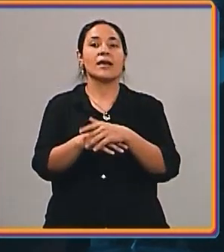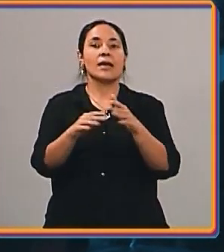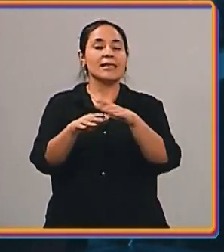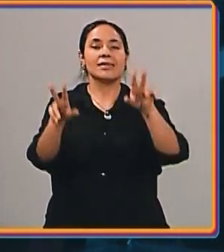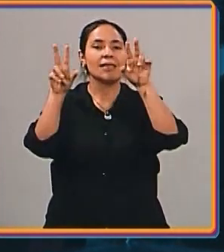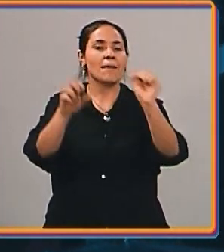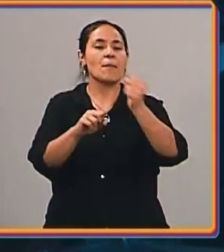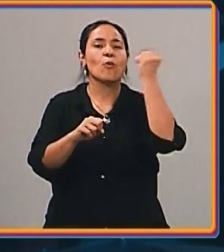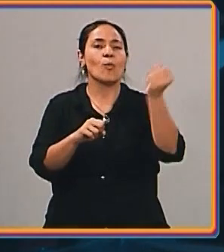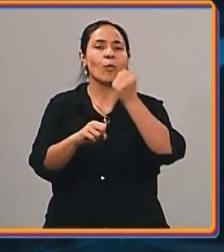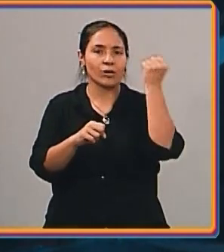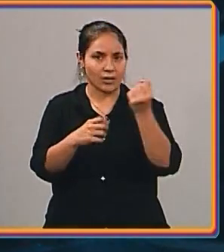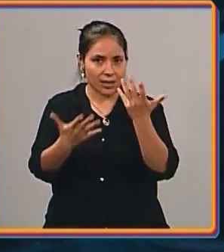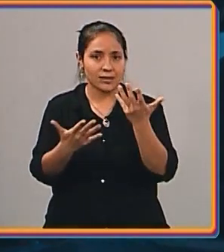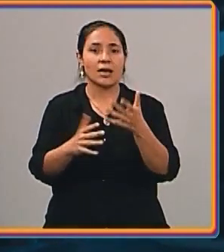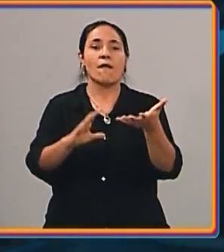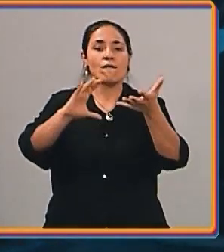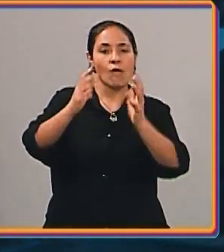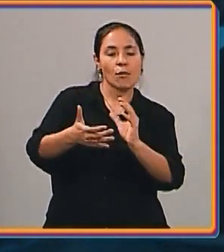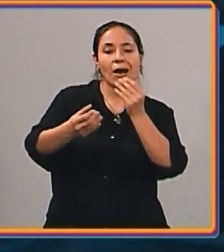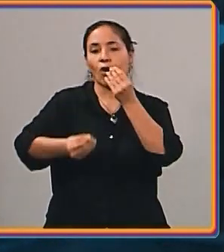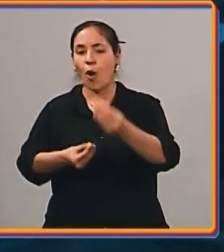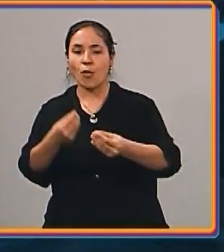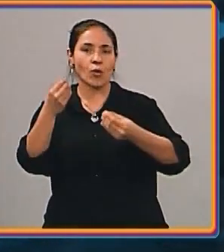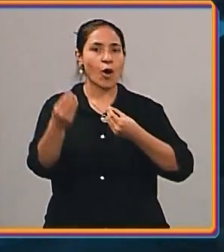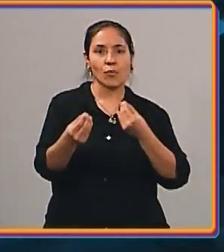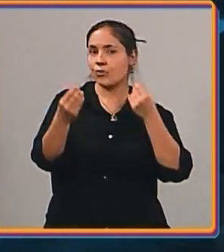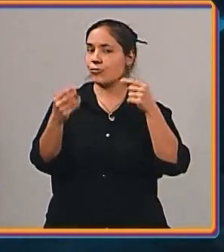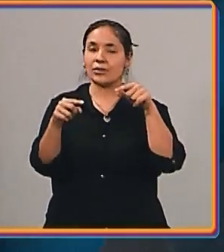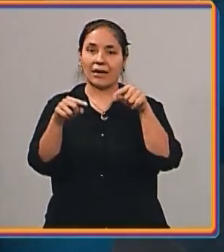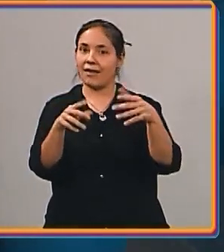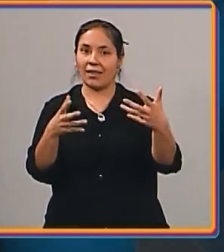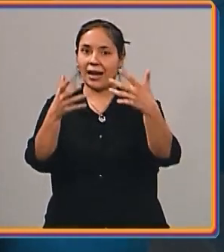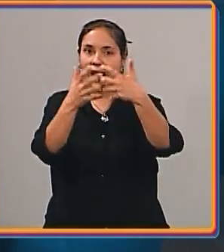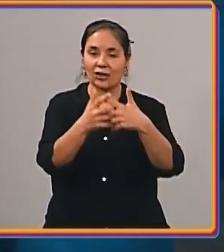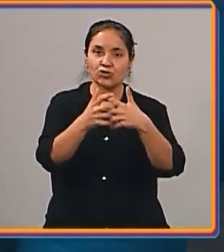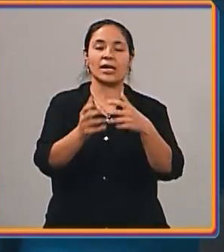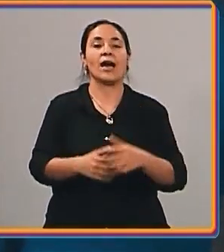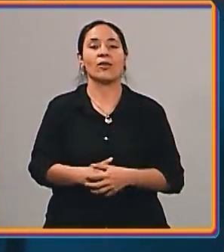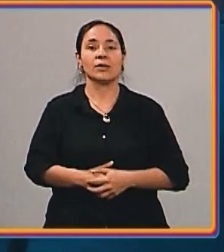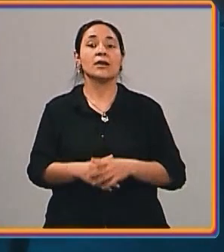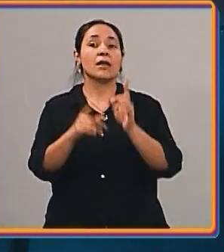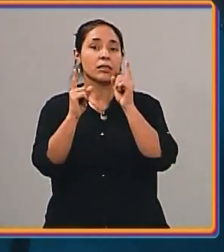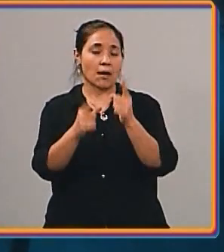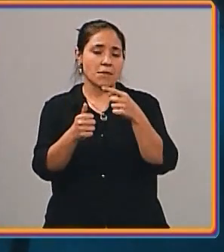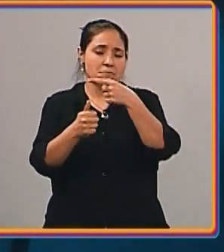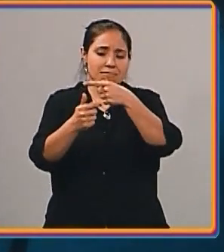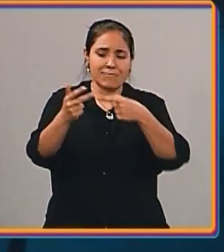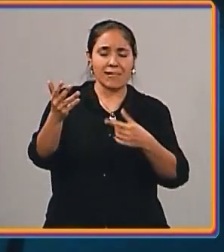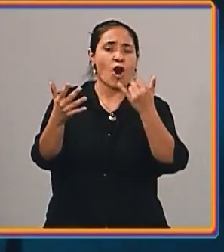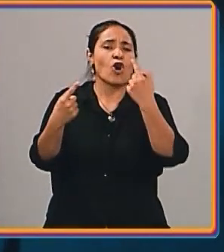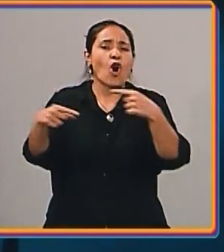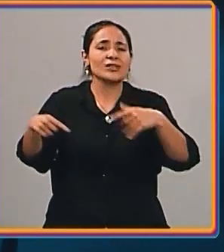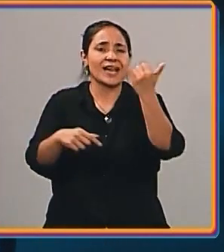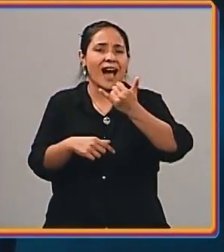muy importante, por lo que sus mecánicas y sus dinámicas están muy inmersos en esta. También cuentan con una multiplicidad de